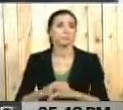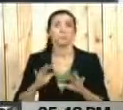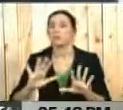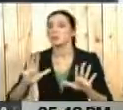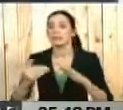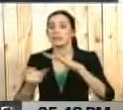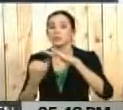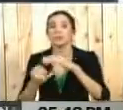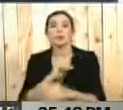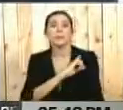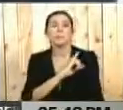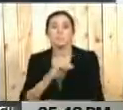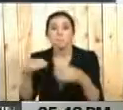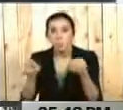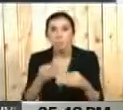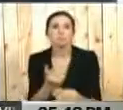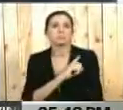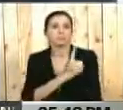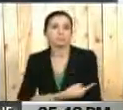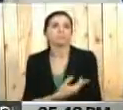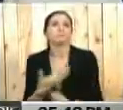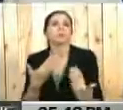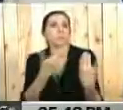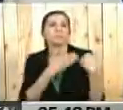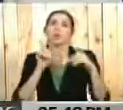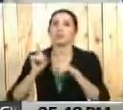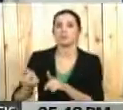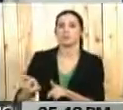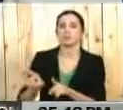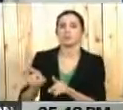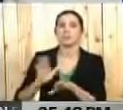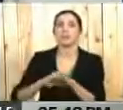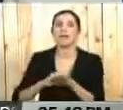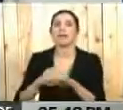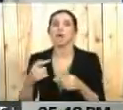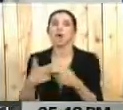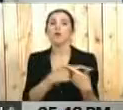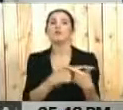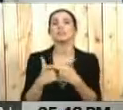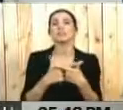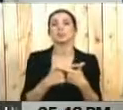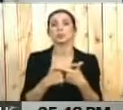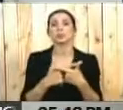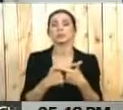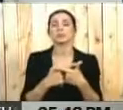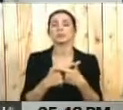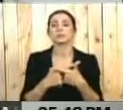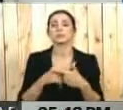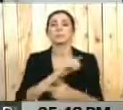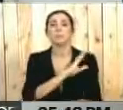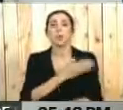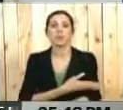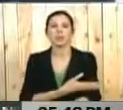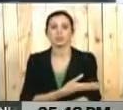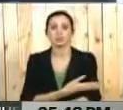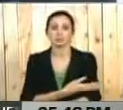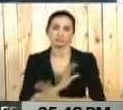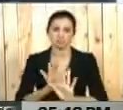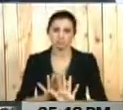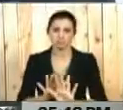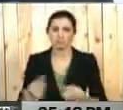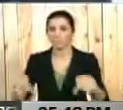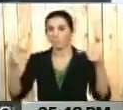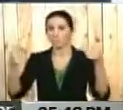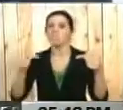poderes públicos nacionales. Entraríamos en otro conflicto en ese caso. Entraríamos en un conflicto de otra naturaleza. La segunda